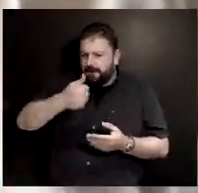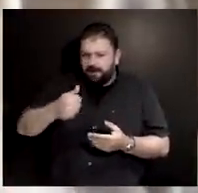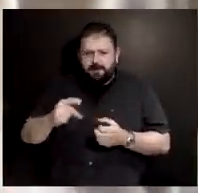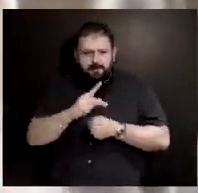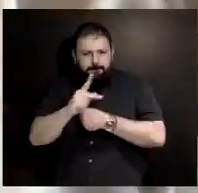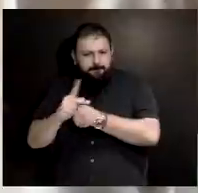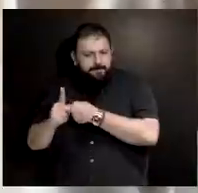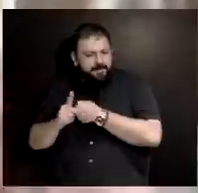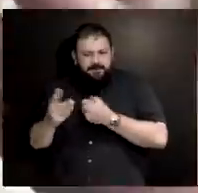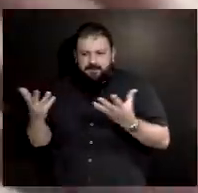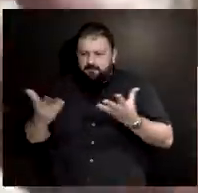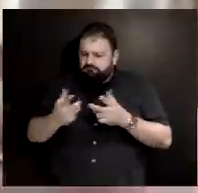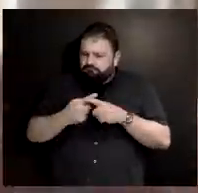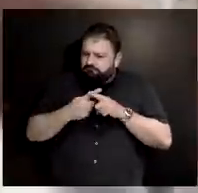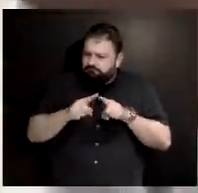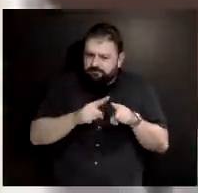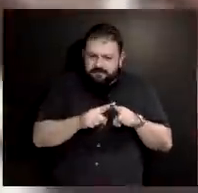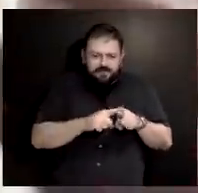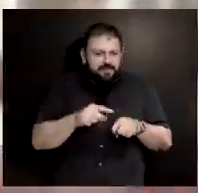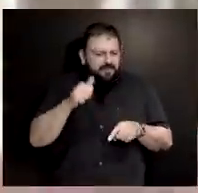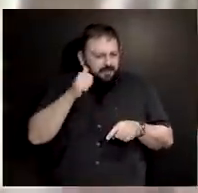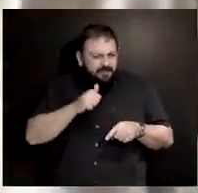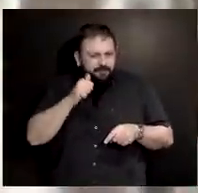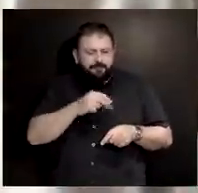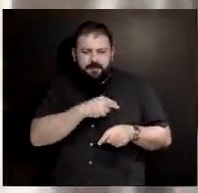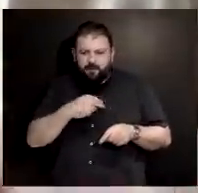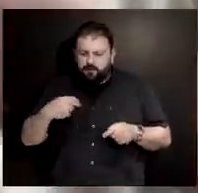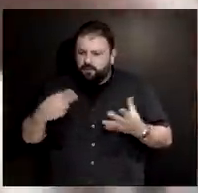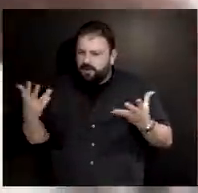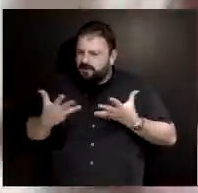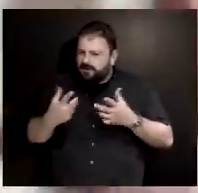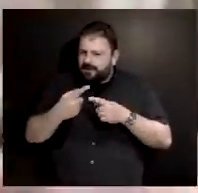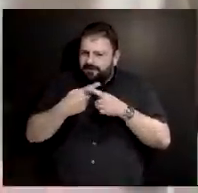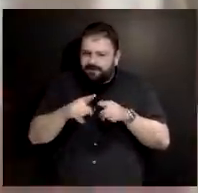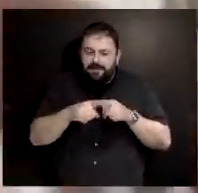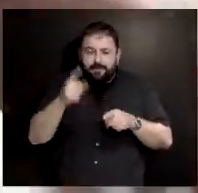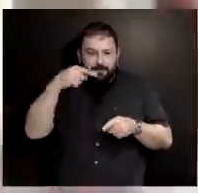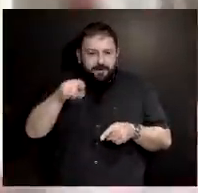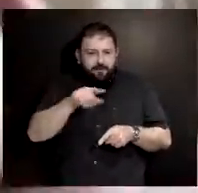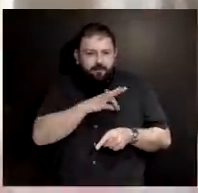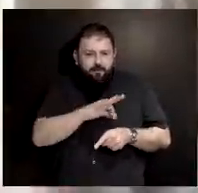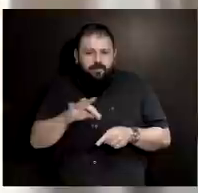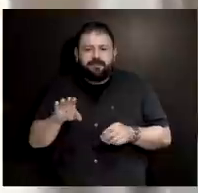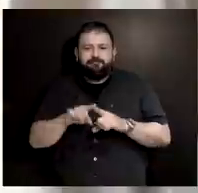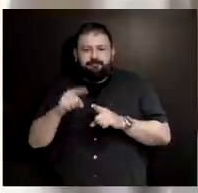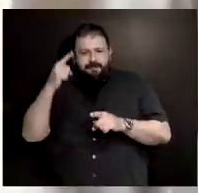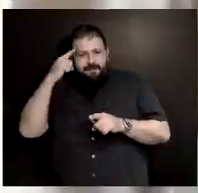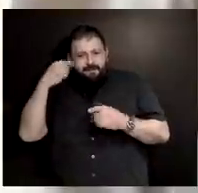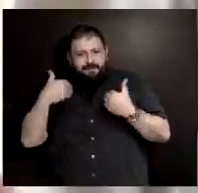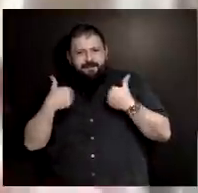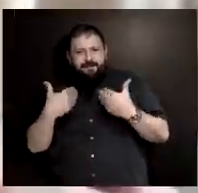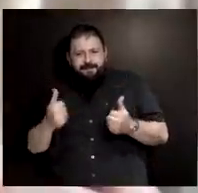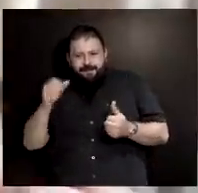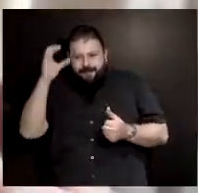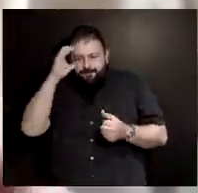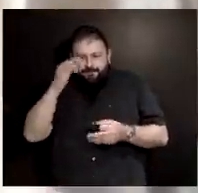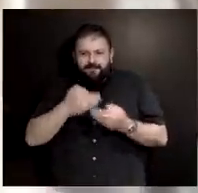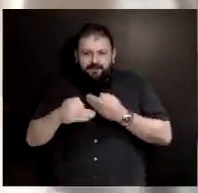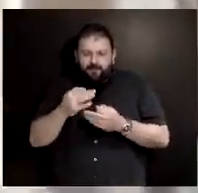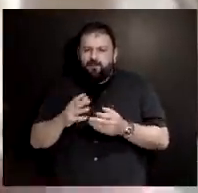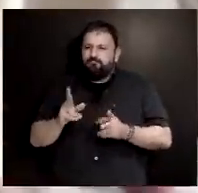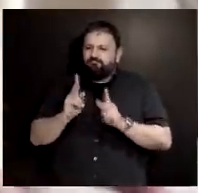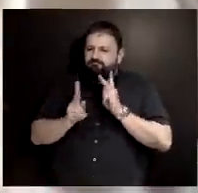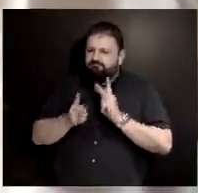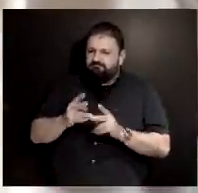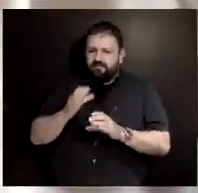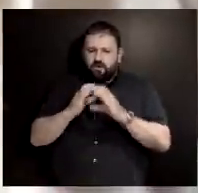diferente. Trataremos de crear contenidos distintos para que ustedes se puedan capacitar, se puedan emocionar con diferentes charlas de líderes,